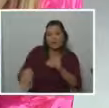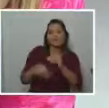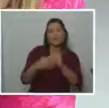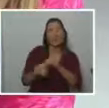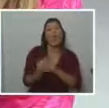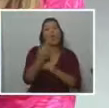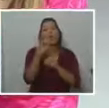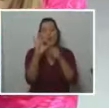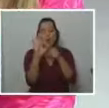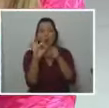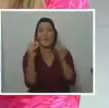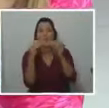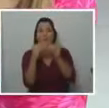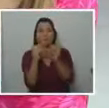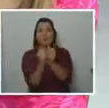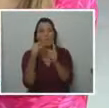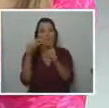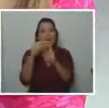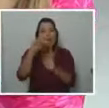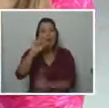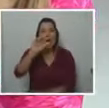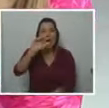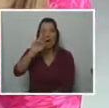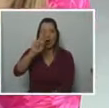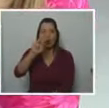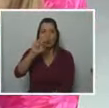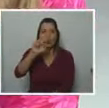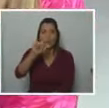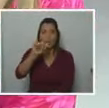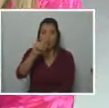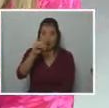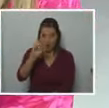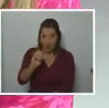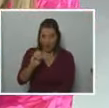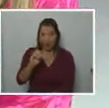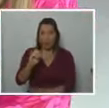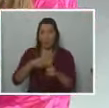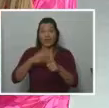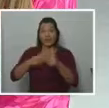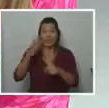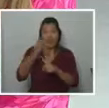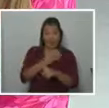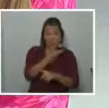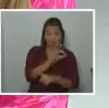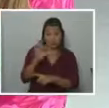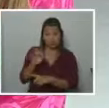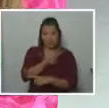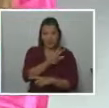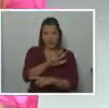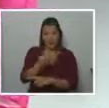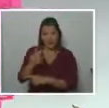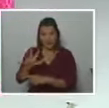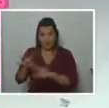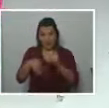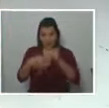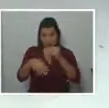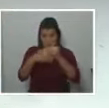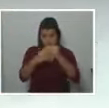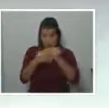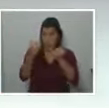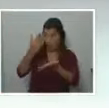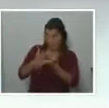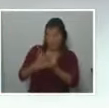millones y que cada acumulado va aumentando 25 por separado. Buenísimo, buenísimo. Así vamos es. A una pausa. ¿Nos separamos un momento? Sí,